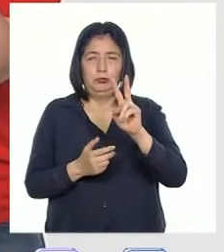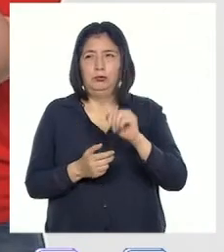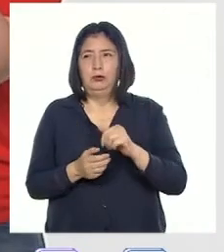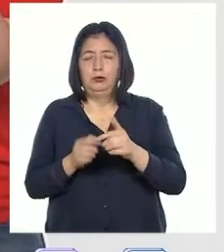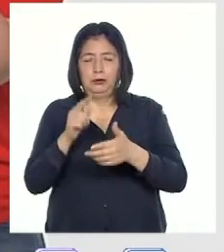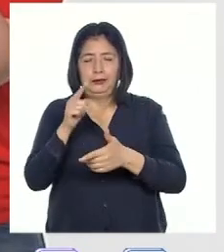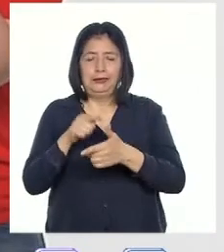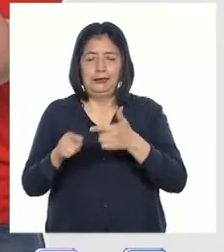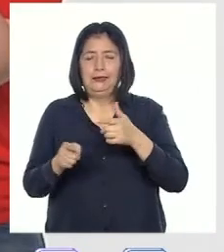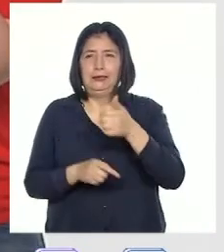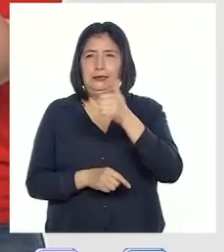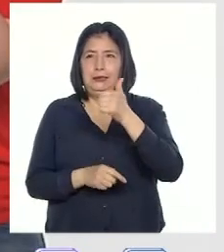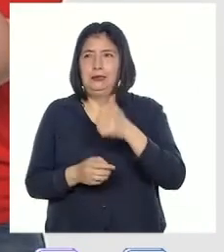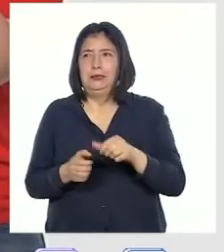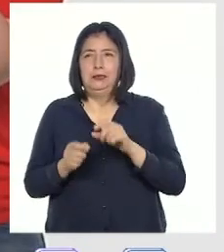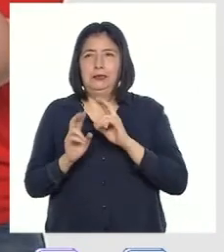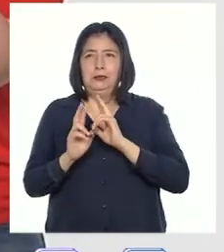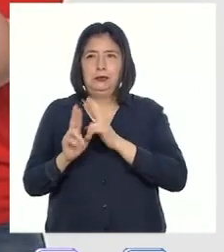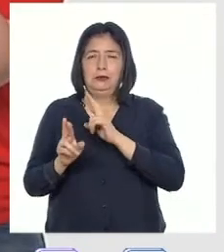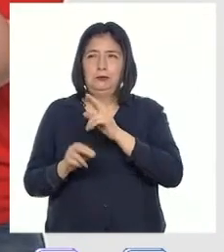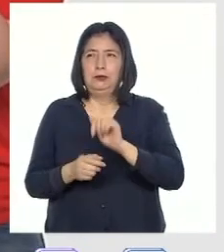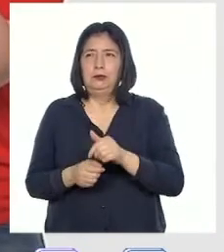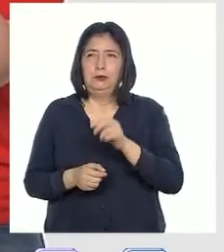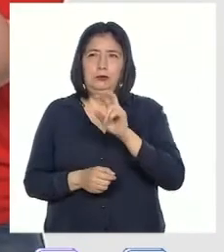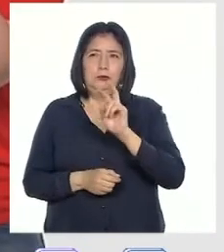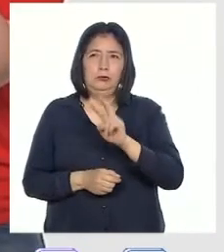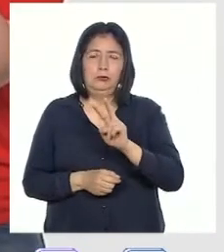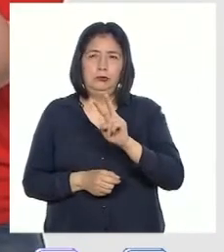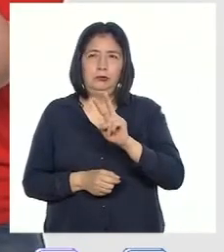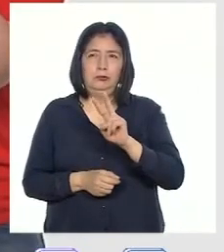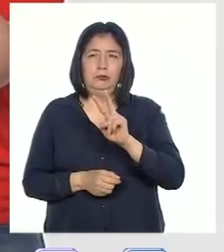2482 entre 10 y eso me da